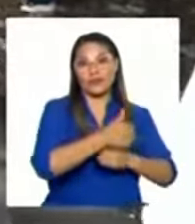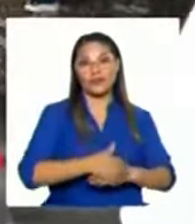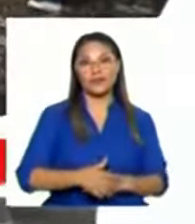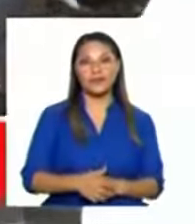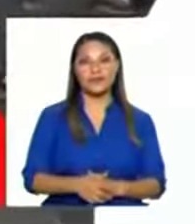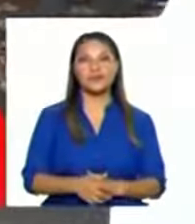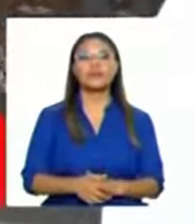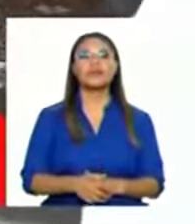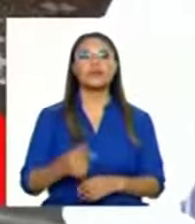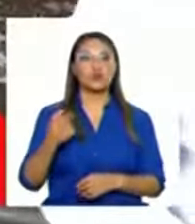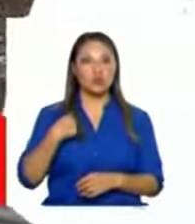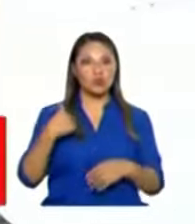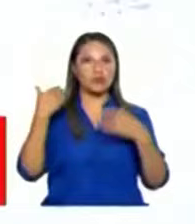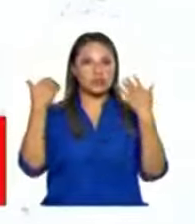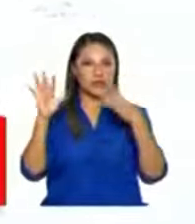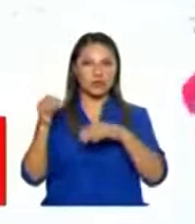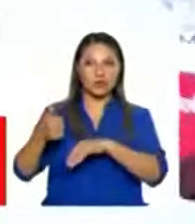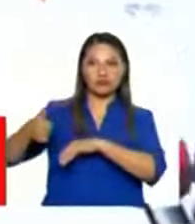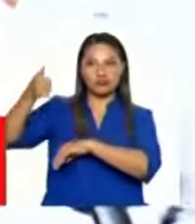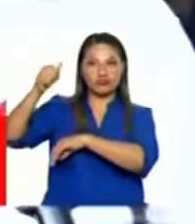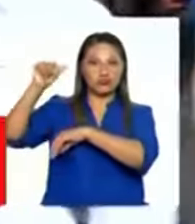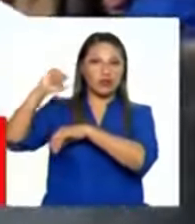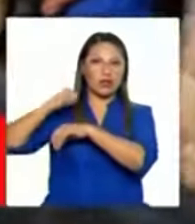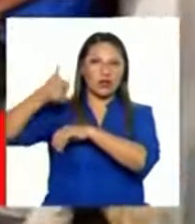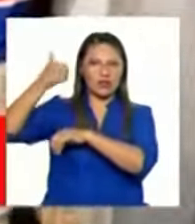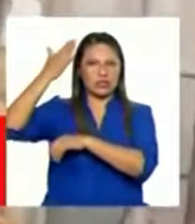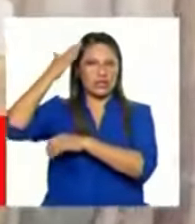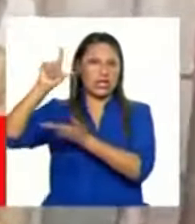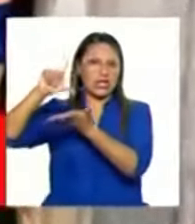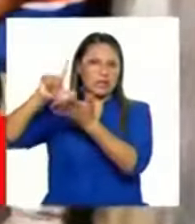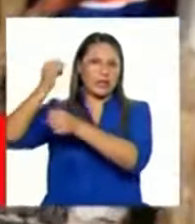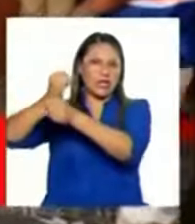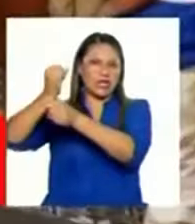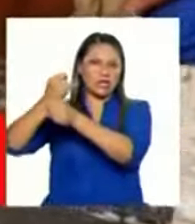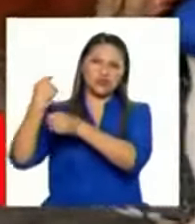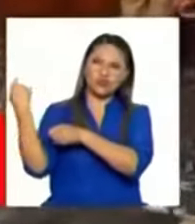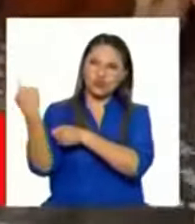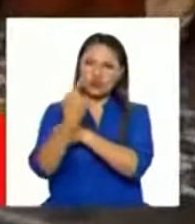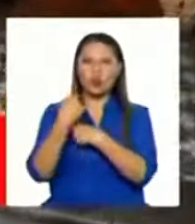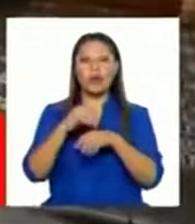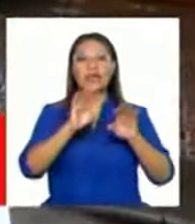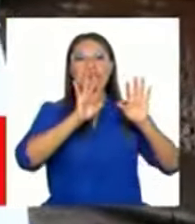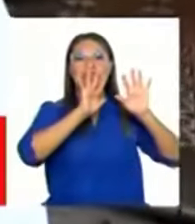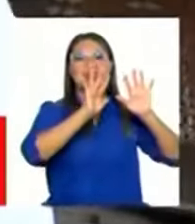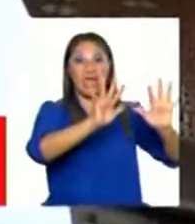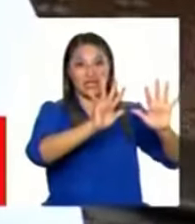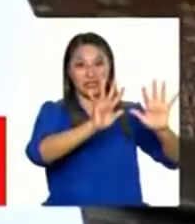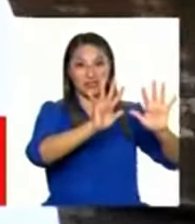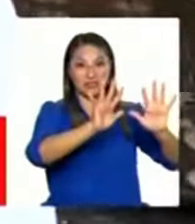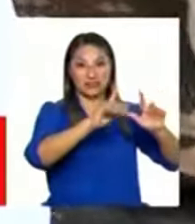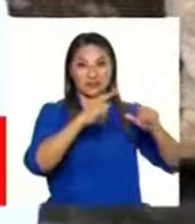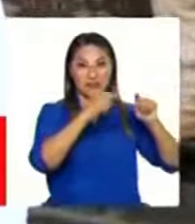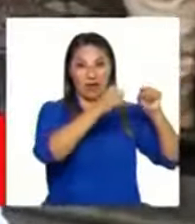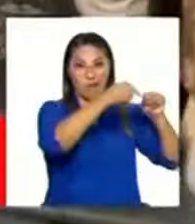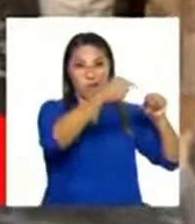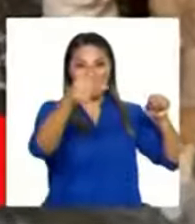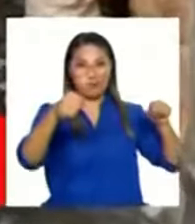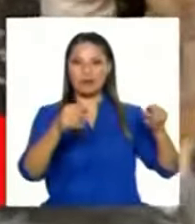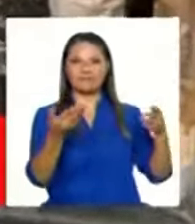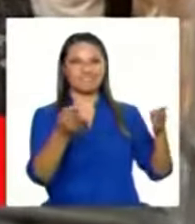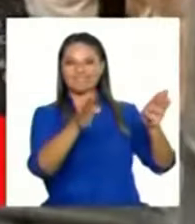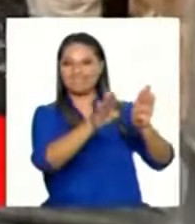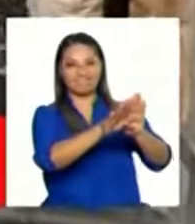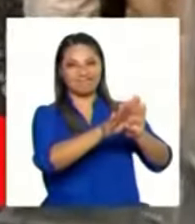Nosotros hemos coordinado con el Arzobispado de Lima para que 10 iglesias no se comunique a la población que no están aptas para